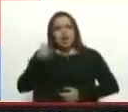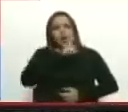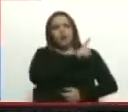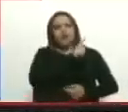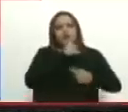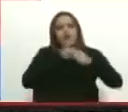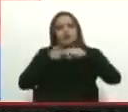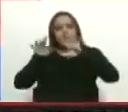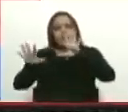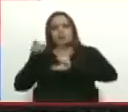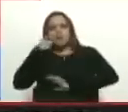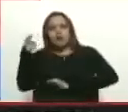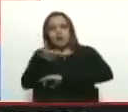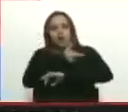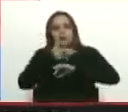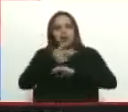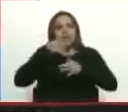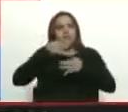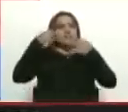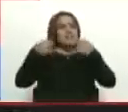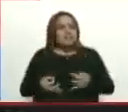gobierno.